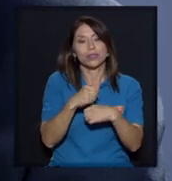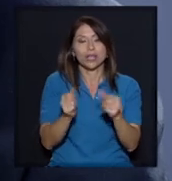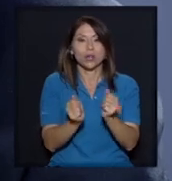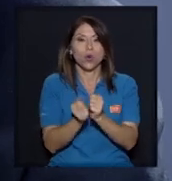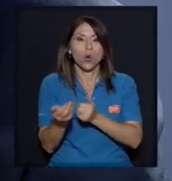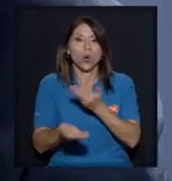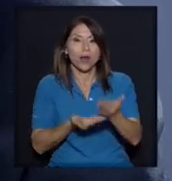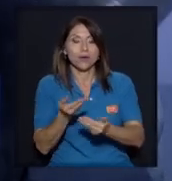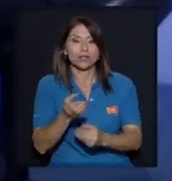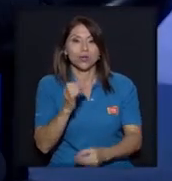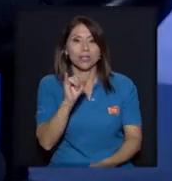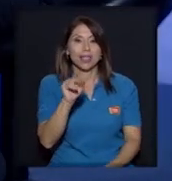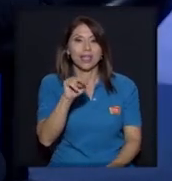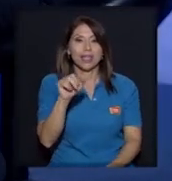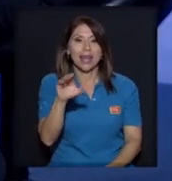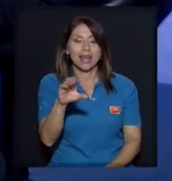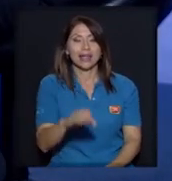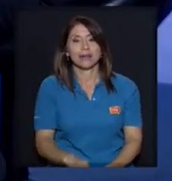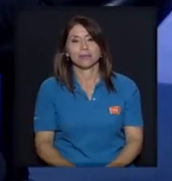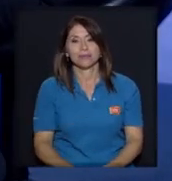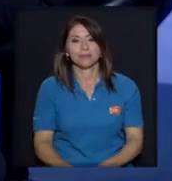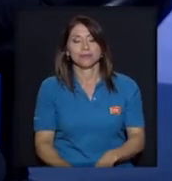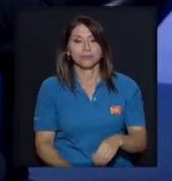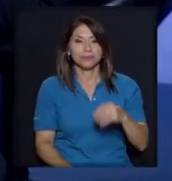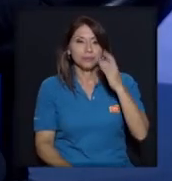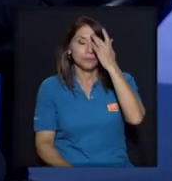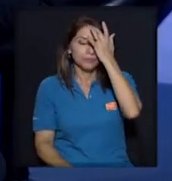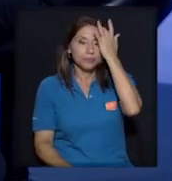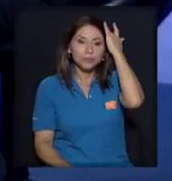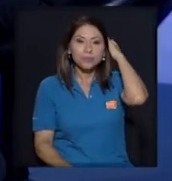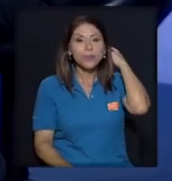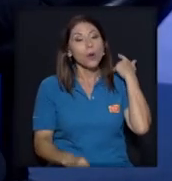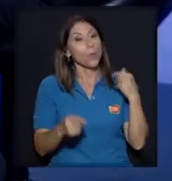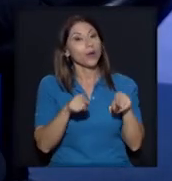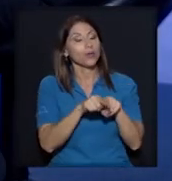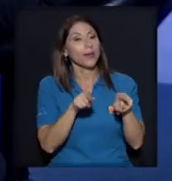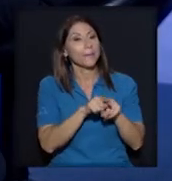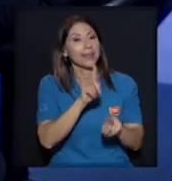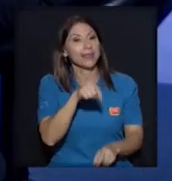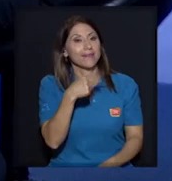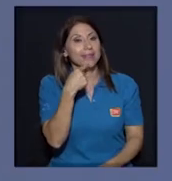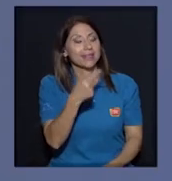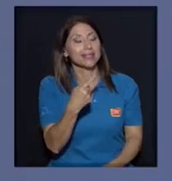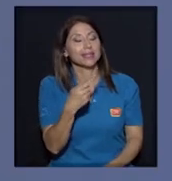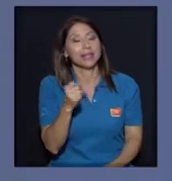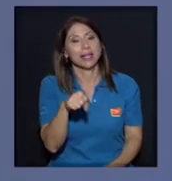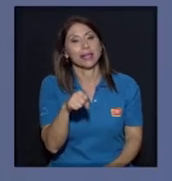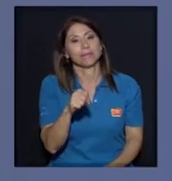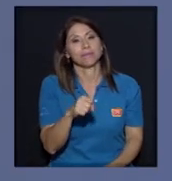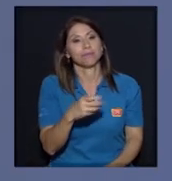INEC. Bueno, y también hay que decir que efectivamente,